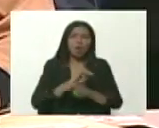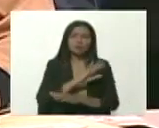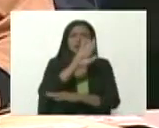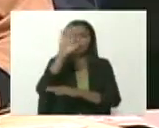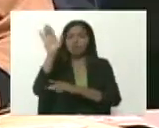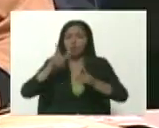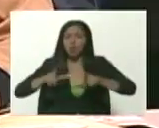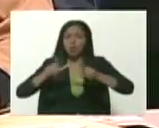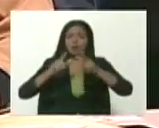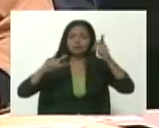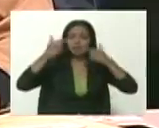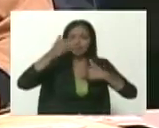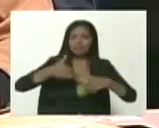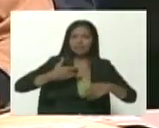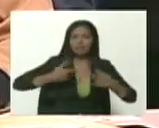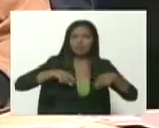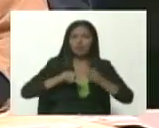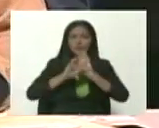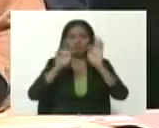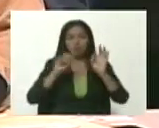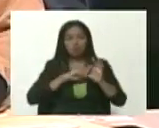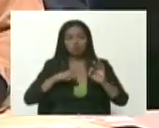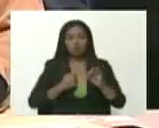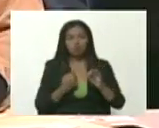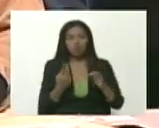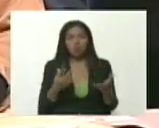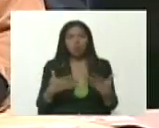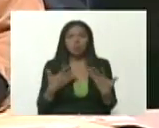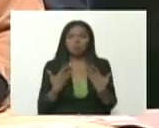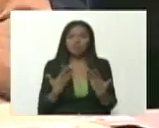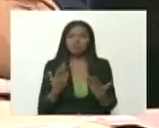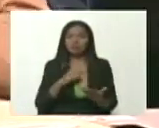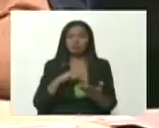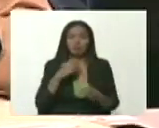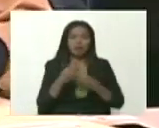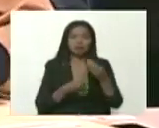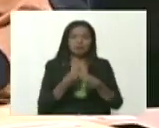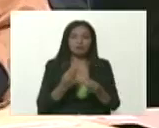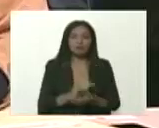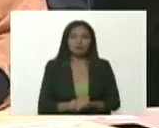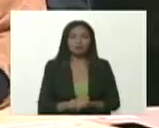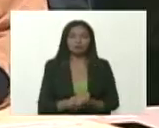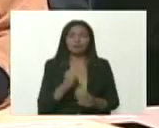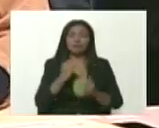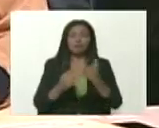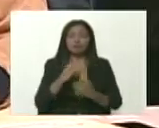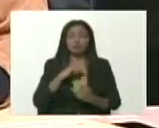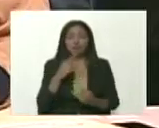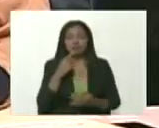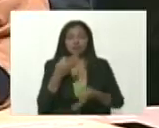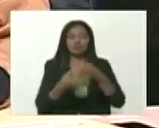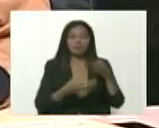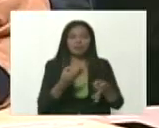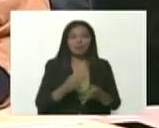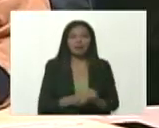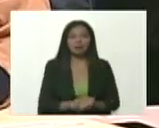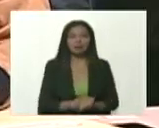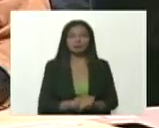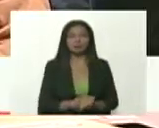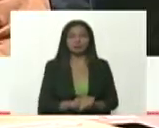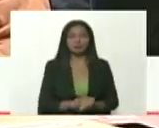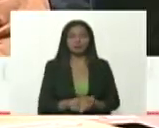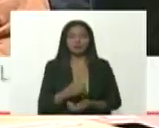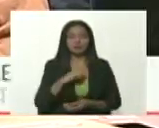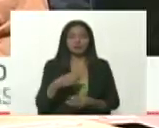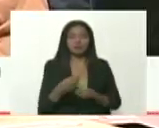que lo sentimos, pues está alegre de lo que estamos haciendo. Y finalmente decir algo, que creo que definitivamente